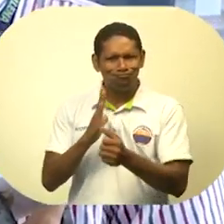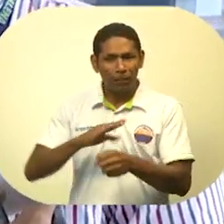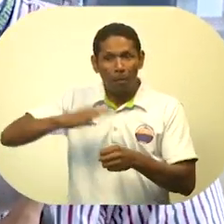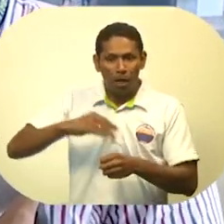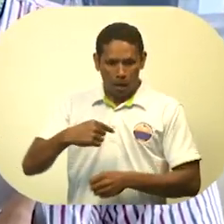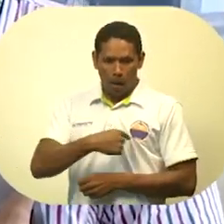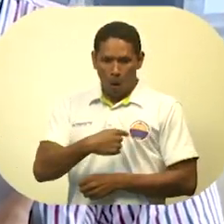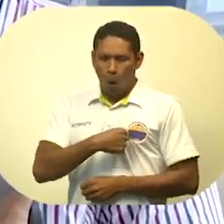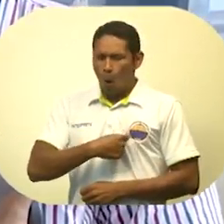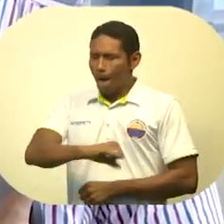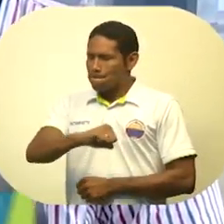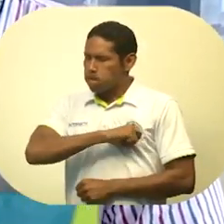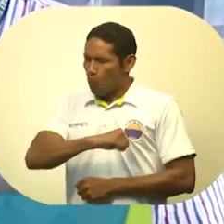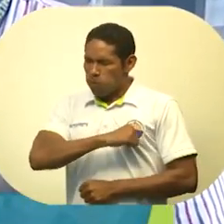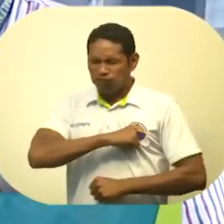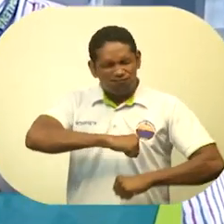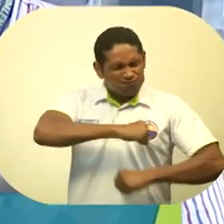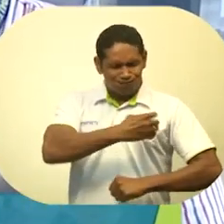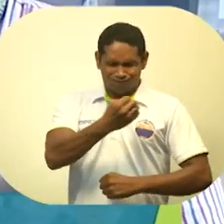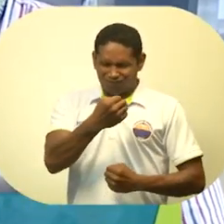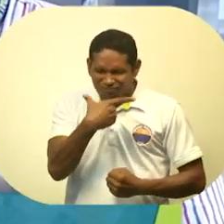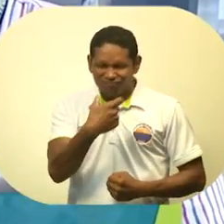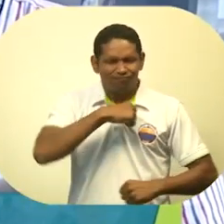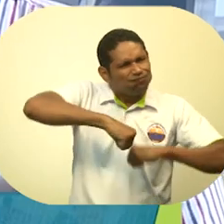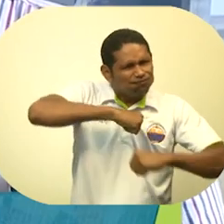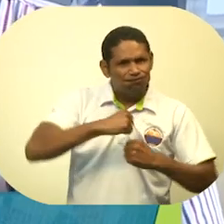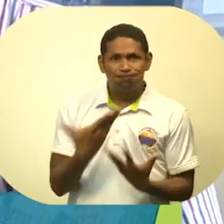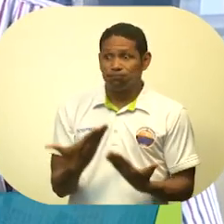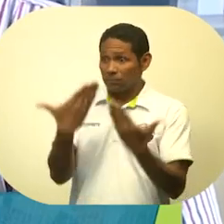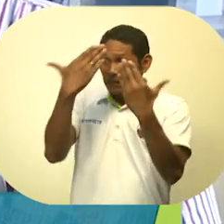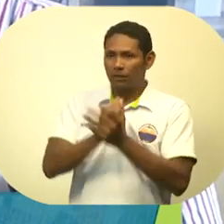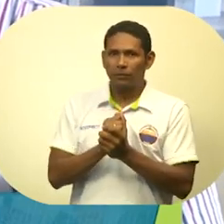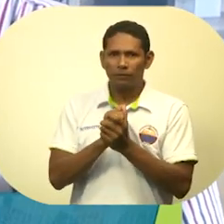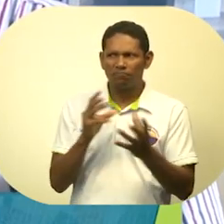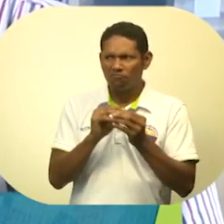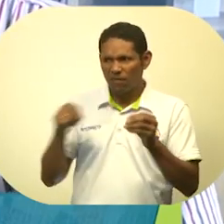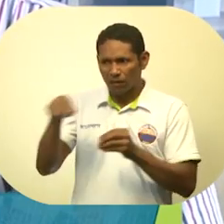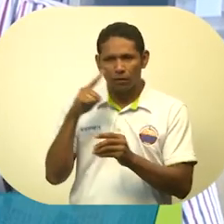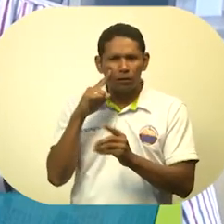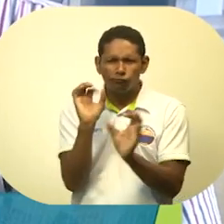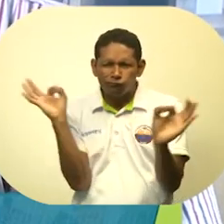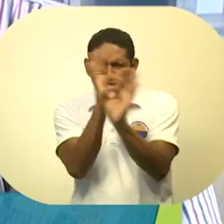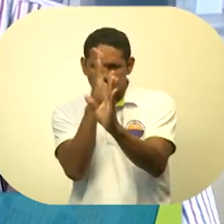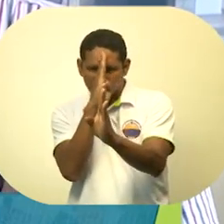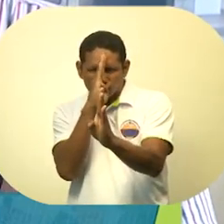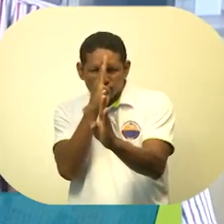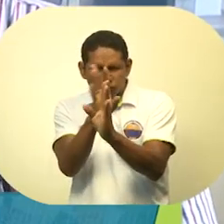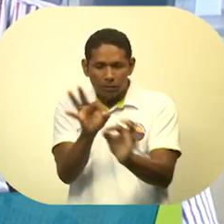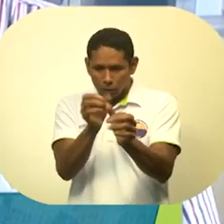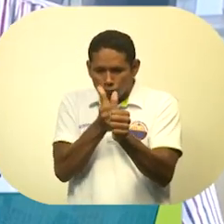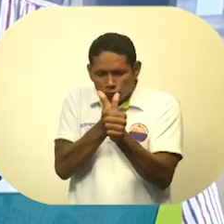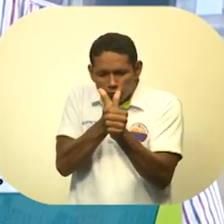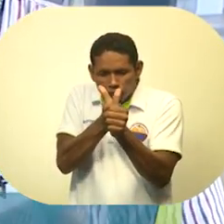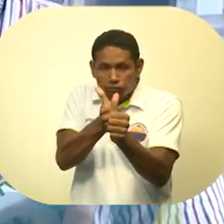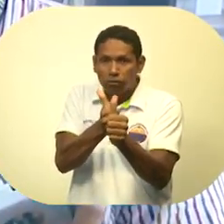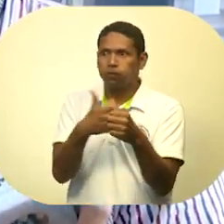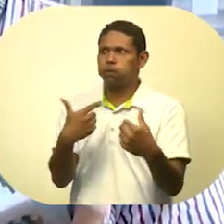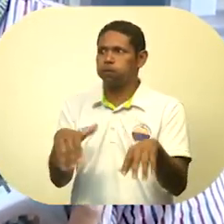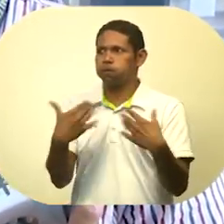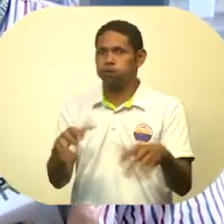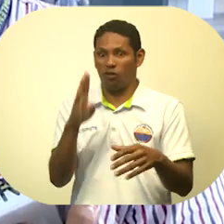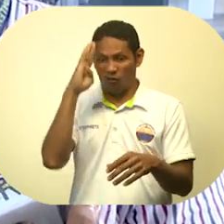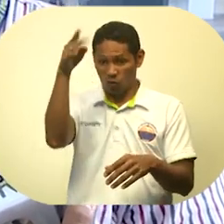un corazón y unas ganas de salir adelante que es impresionante. Y si son enfocados, si son guiados correctamente, definitivamente